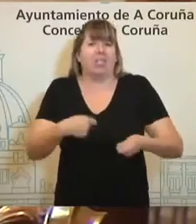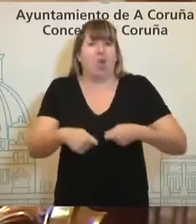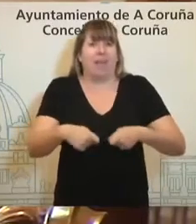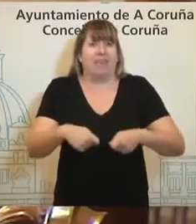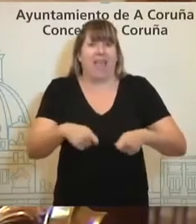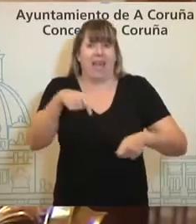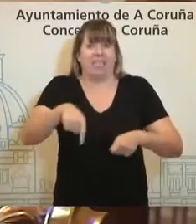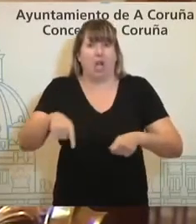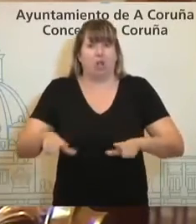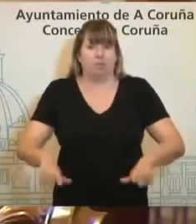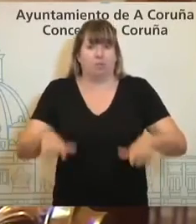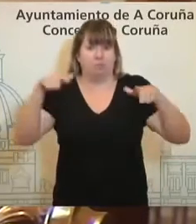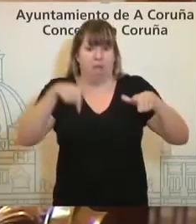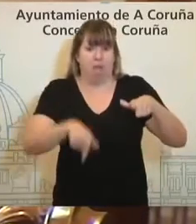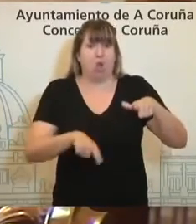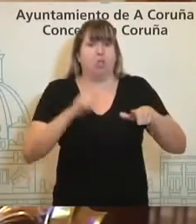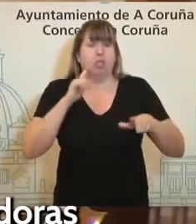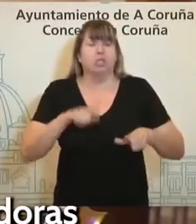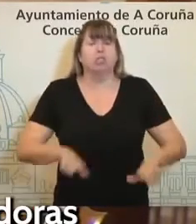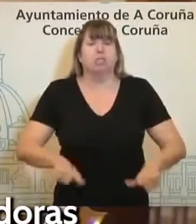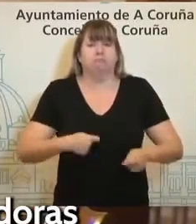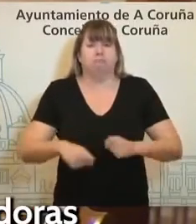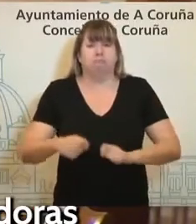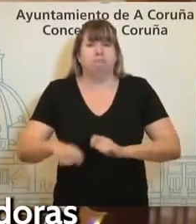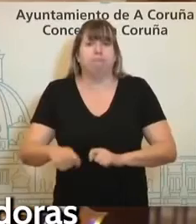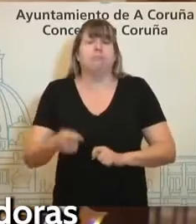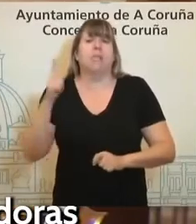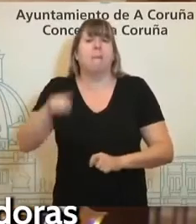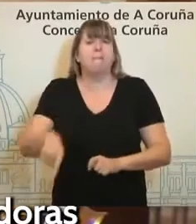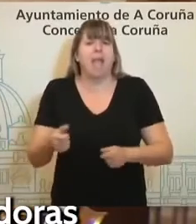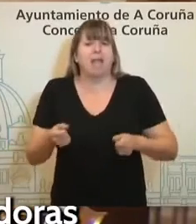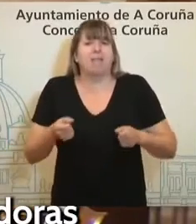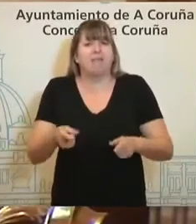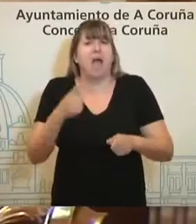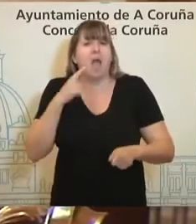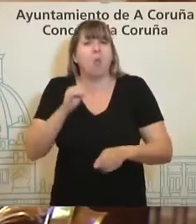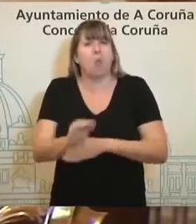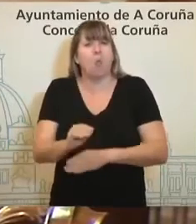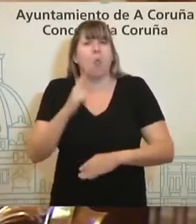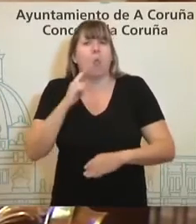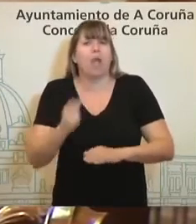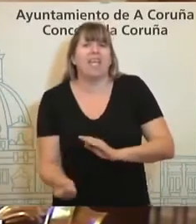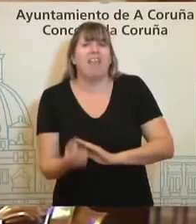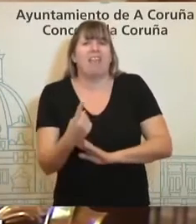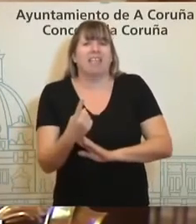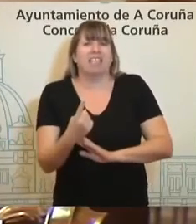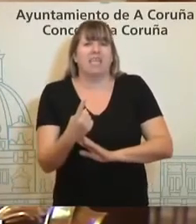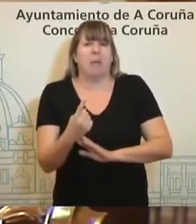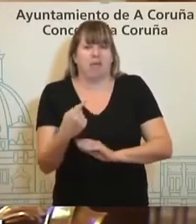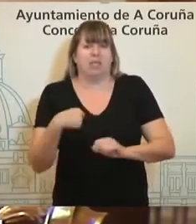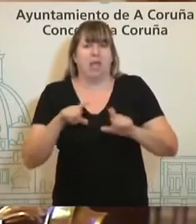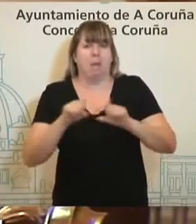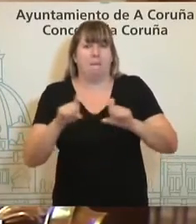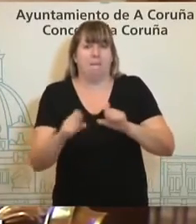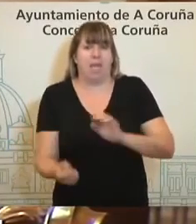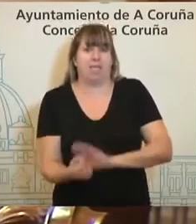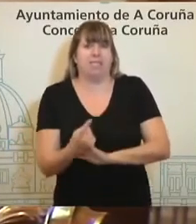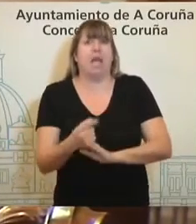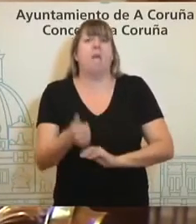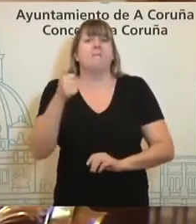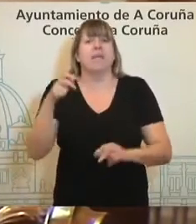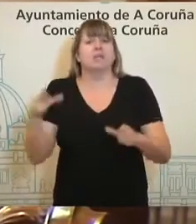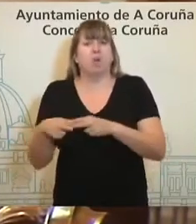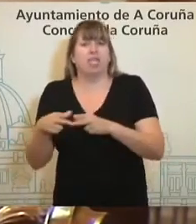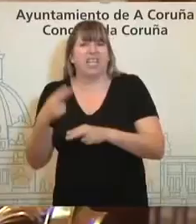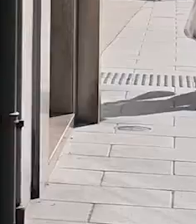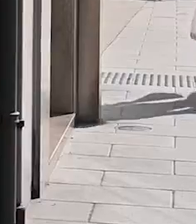baixos, fomentando tamén e apoiando as iniciativas emprendedoras que se establezan ali. Ten que ver con política social, con